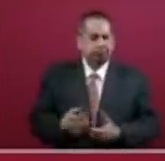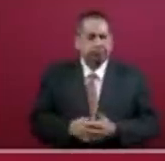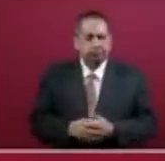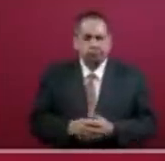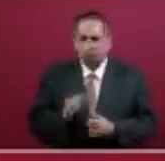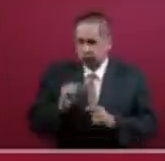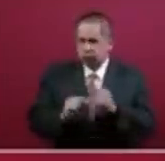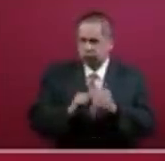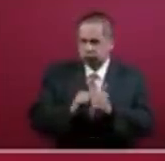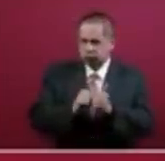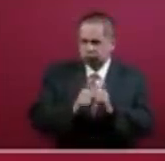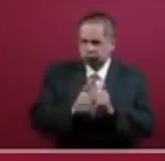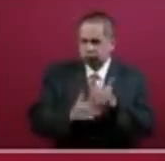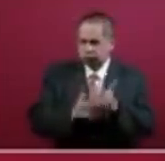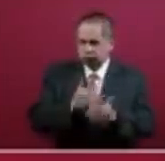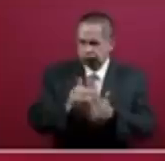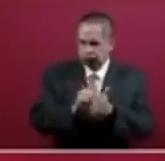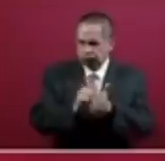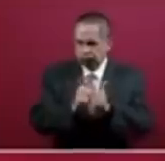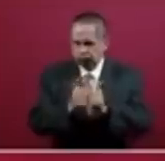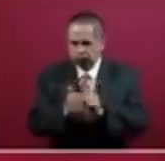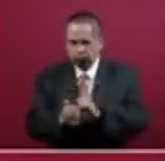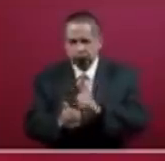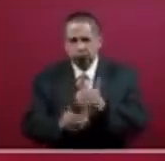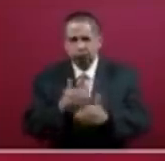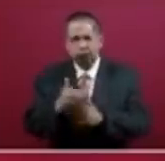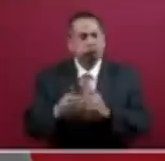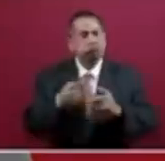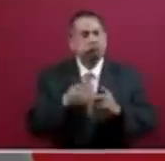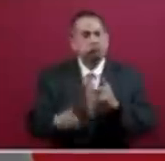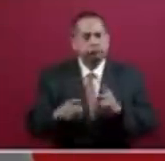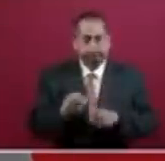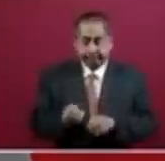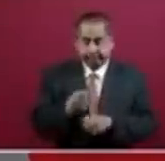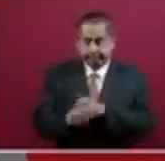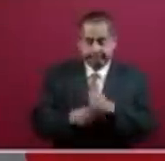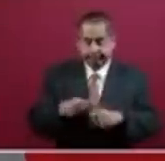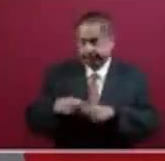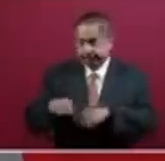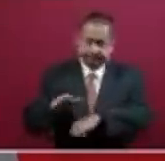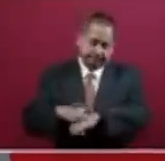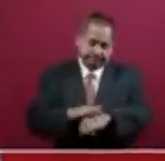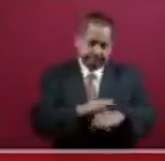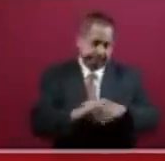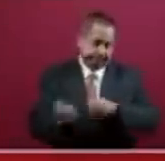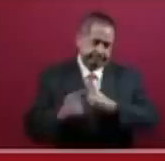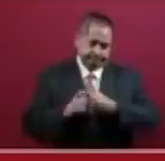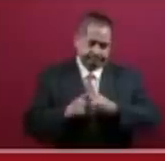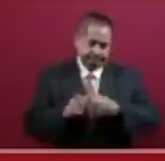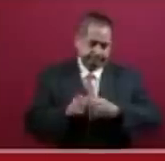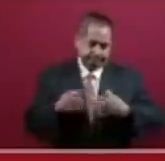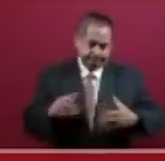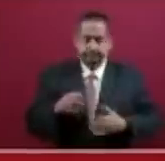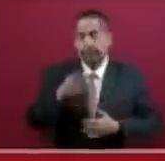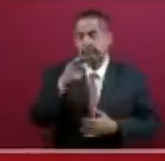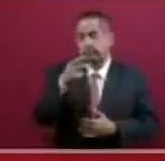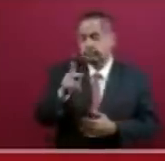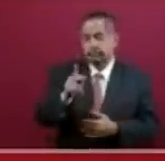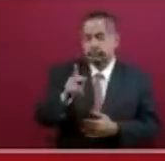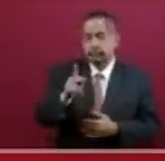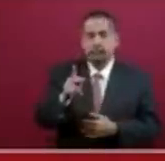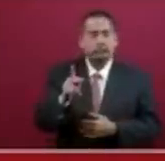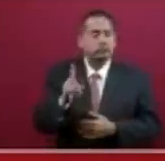poco a poco. Vamos a empezar ya este año, pero ya